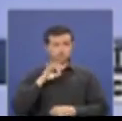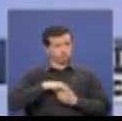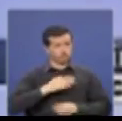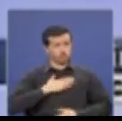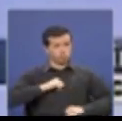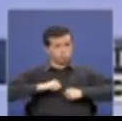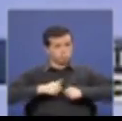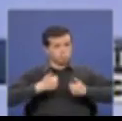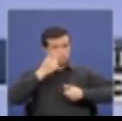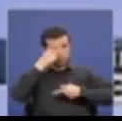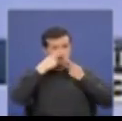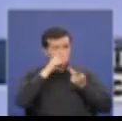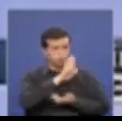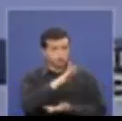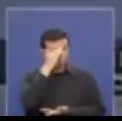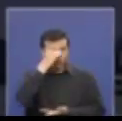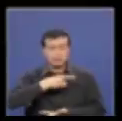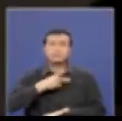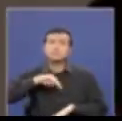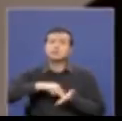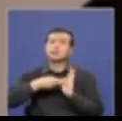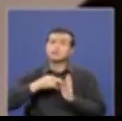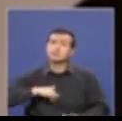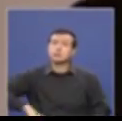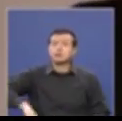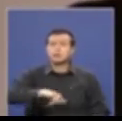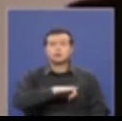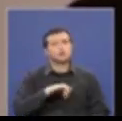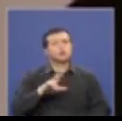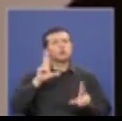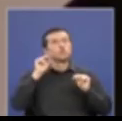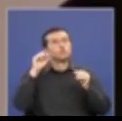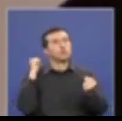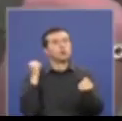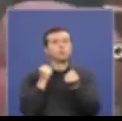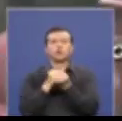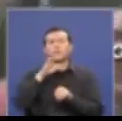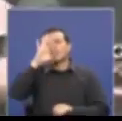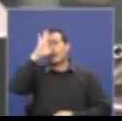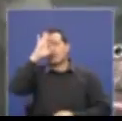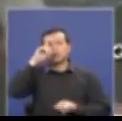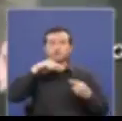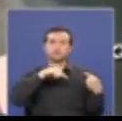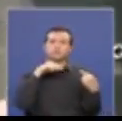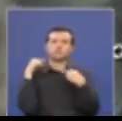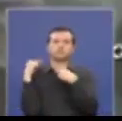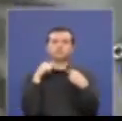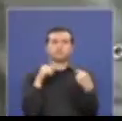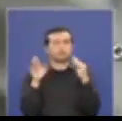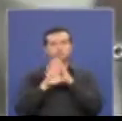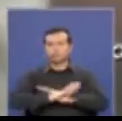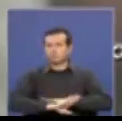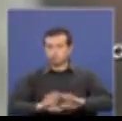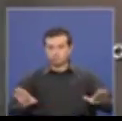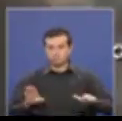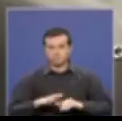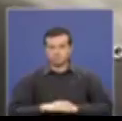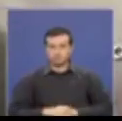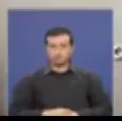hecho bien, estoy totalmente de acuerdo. Esa es la democracia. No apoya su teoría de la confrontación.